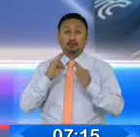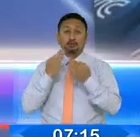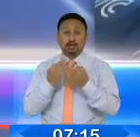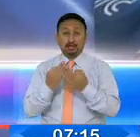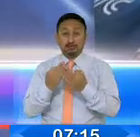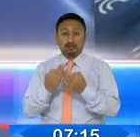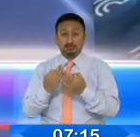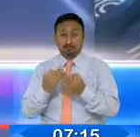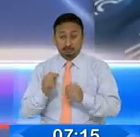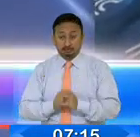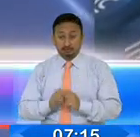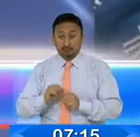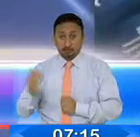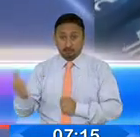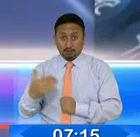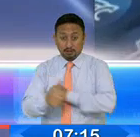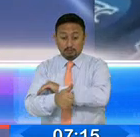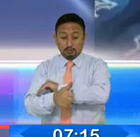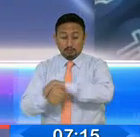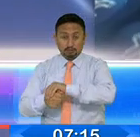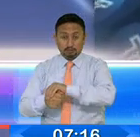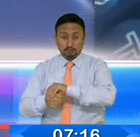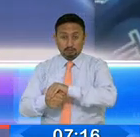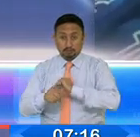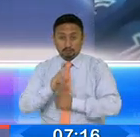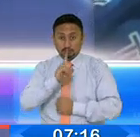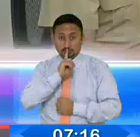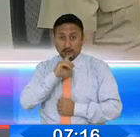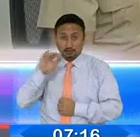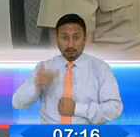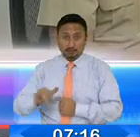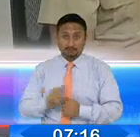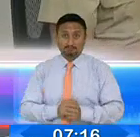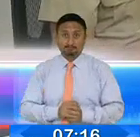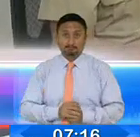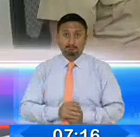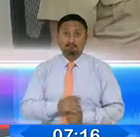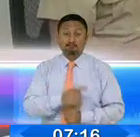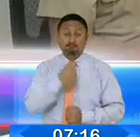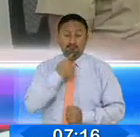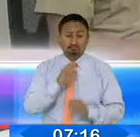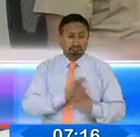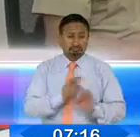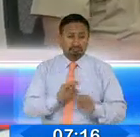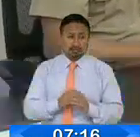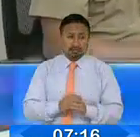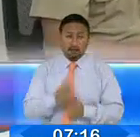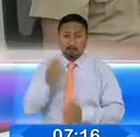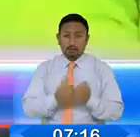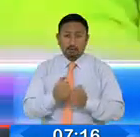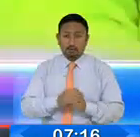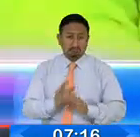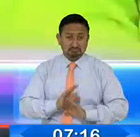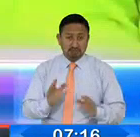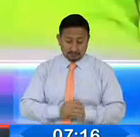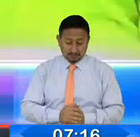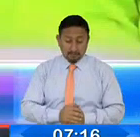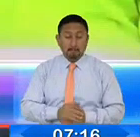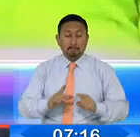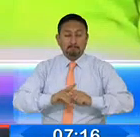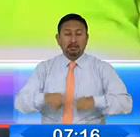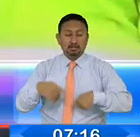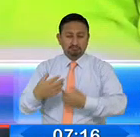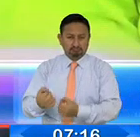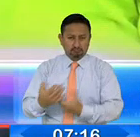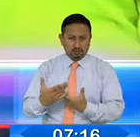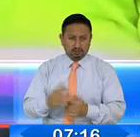le habían acogido y le mantenían escondido. Aunque no dijeron mucho para no entorpecer las investigaciones, se conoció